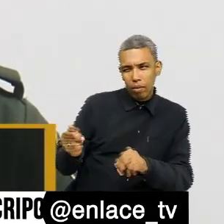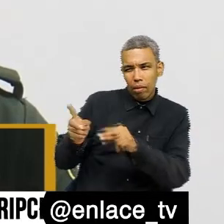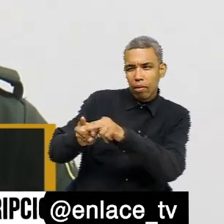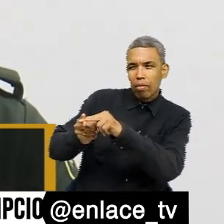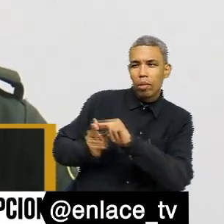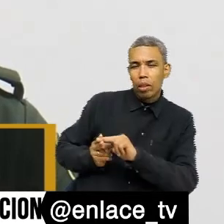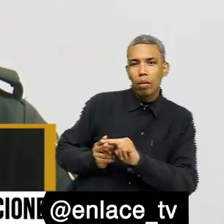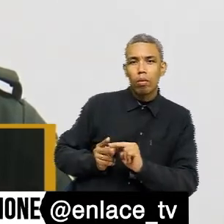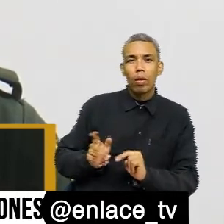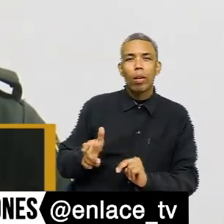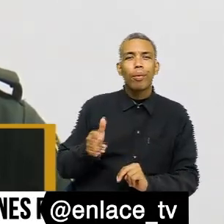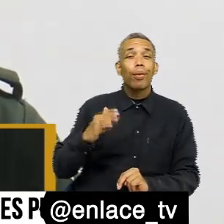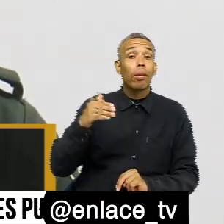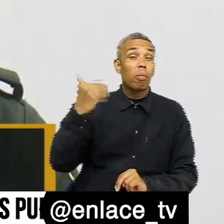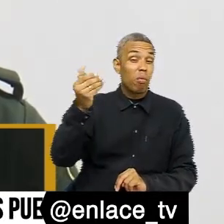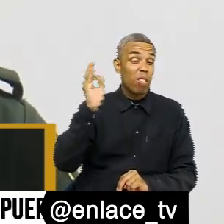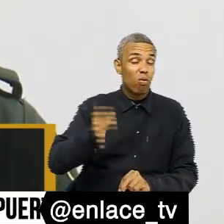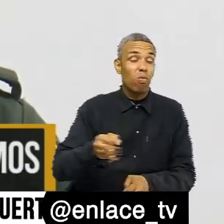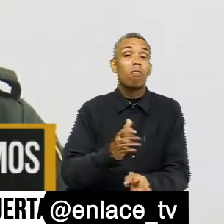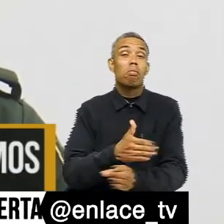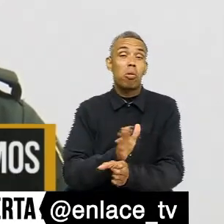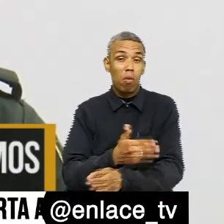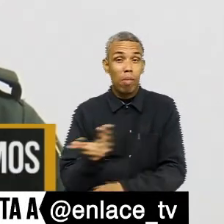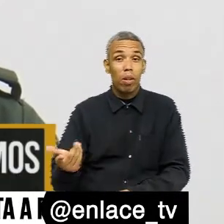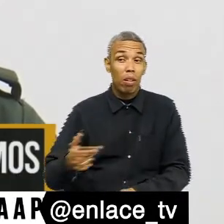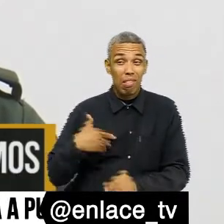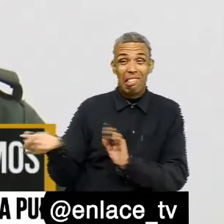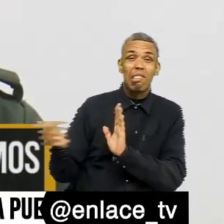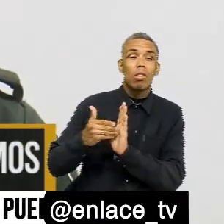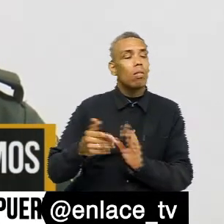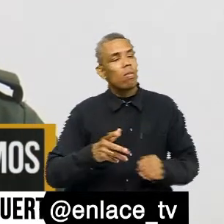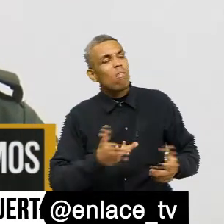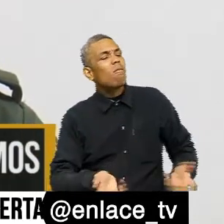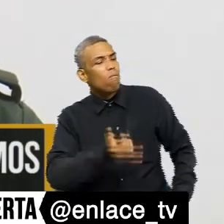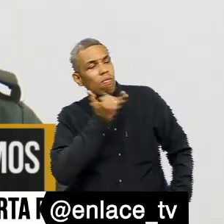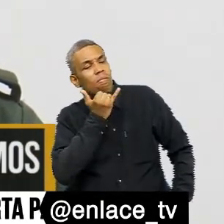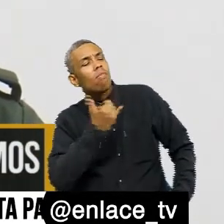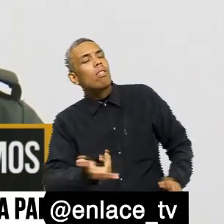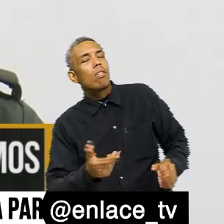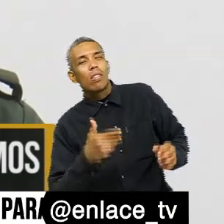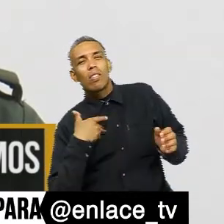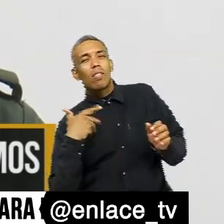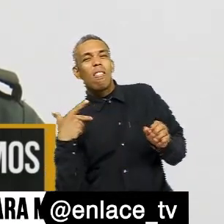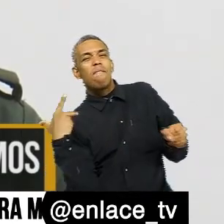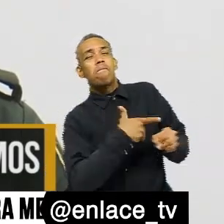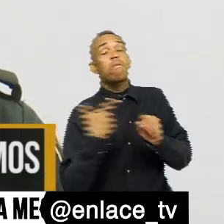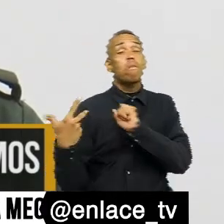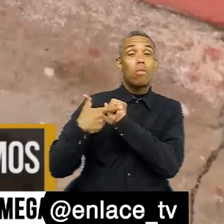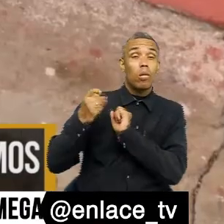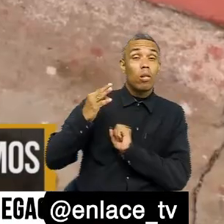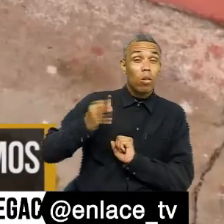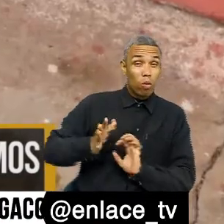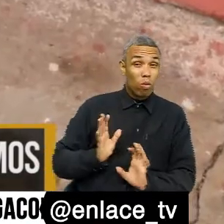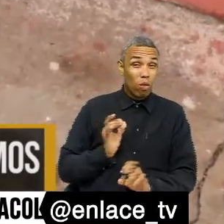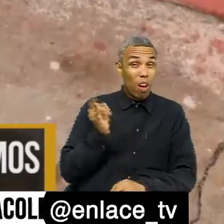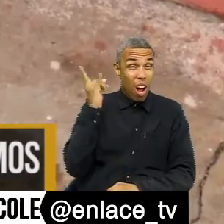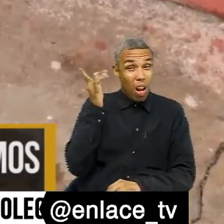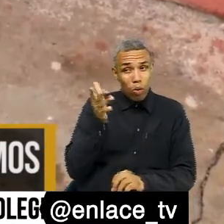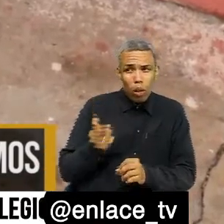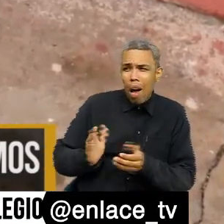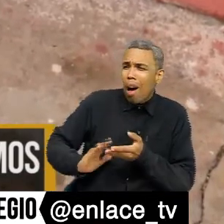que son creíbles, los bancos, sobre todo, no vayan a sacar préstamos en personas que ustedes mismos no